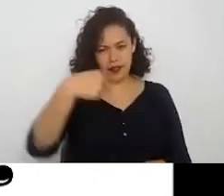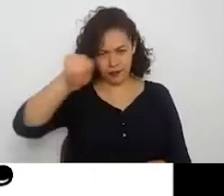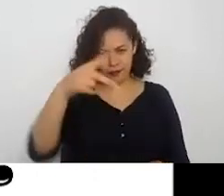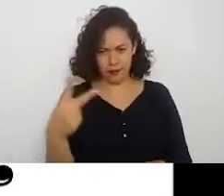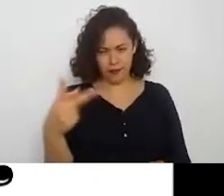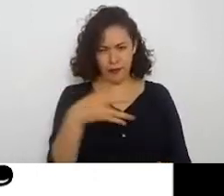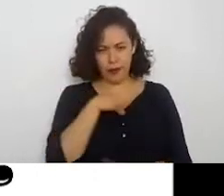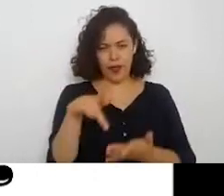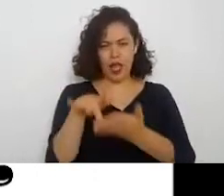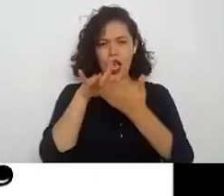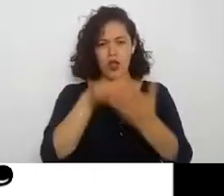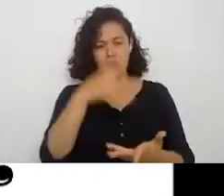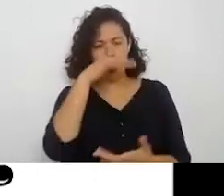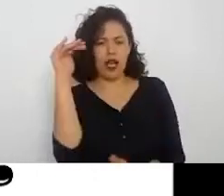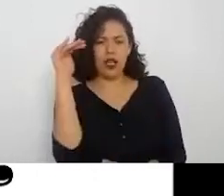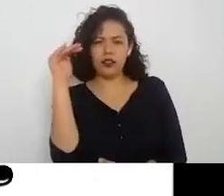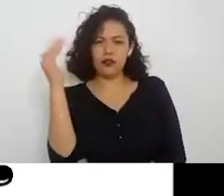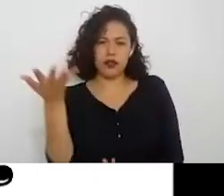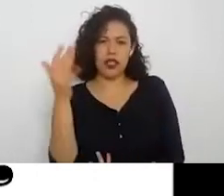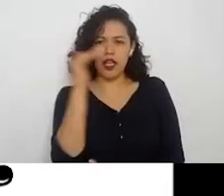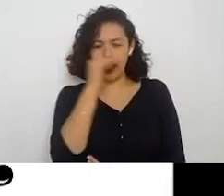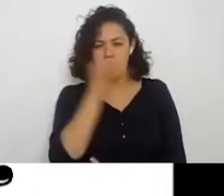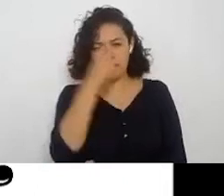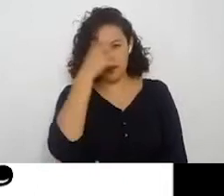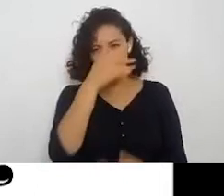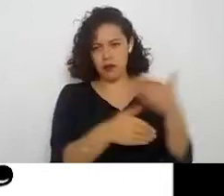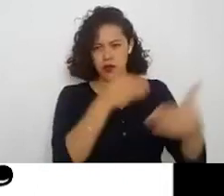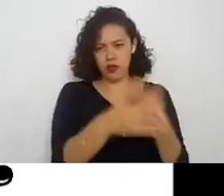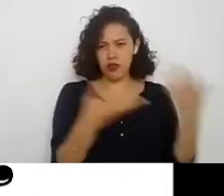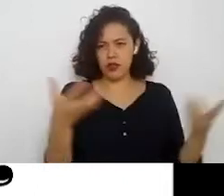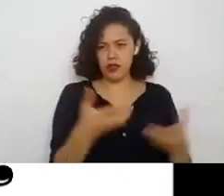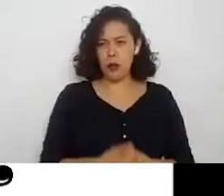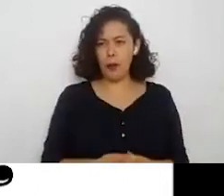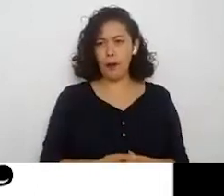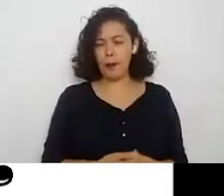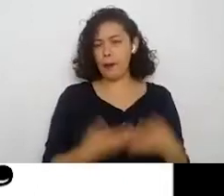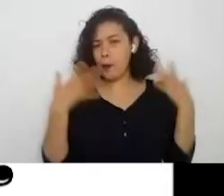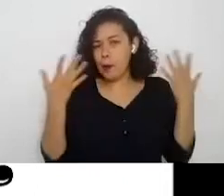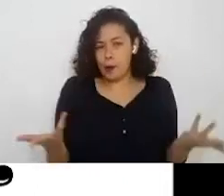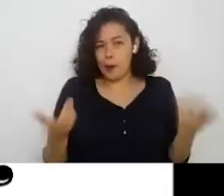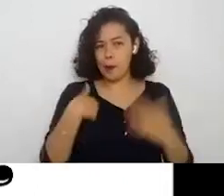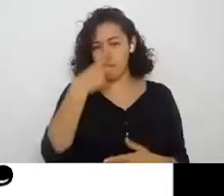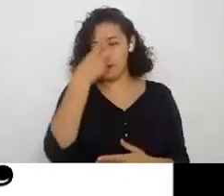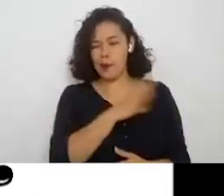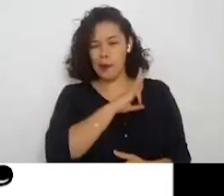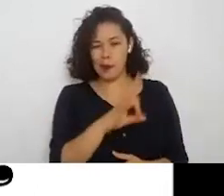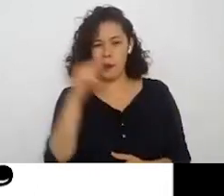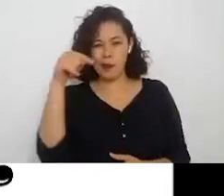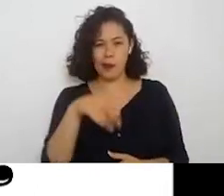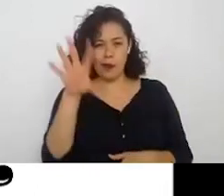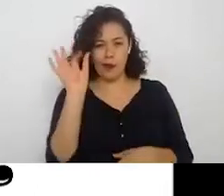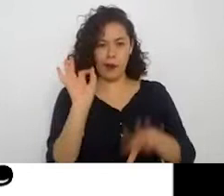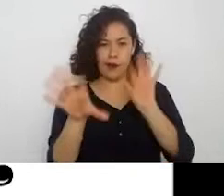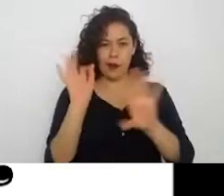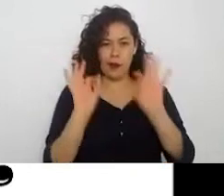pro bono, ¿verdad?, a todos estos procesos. Y pues, ¿qué les puedo decir? En la selección y